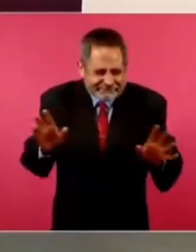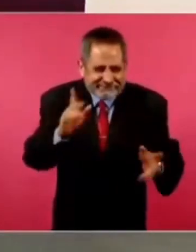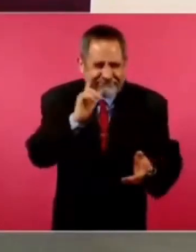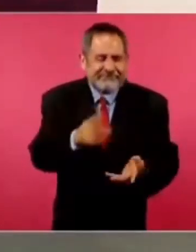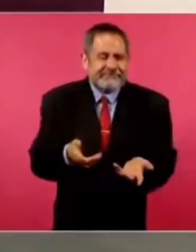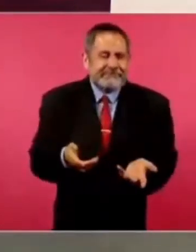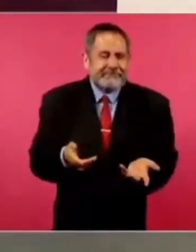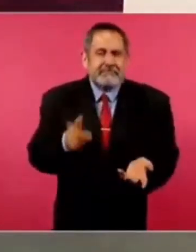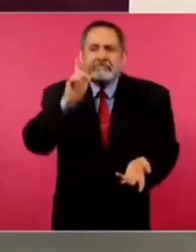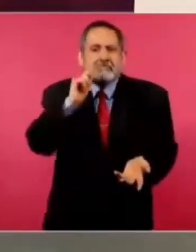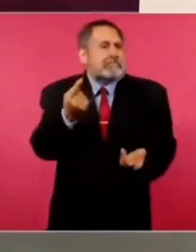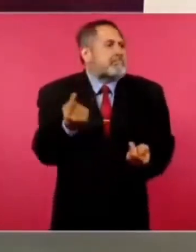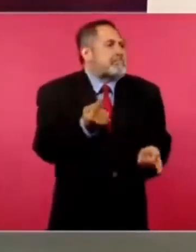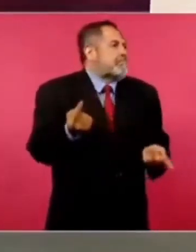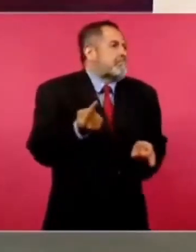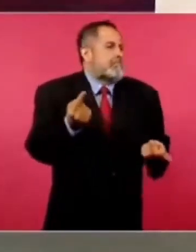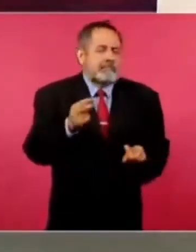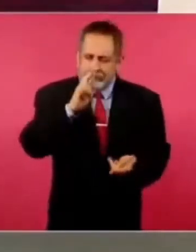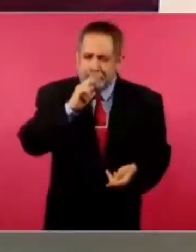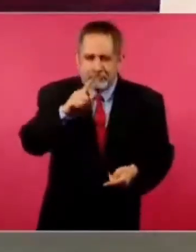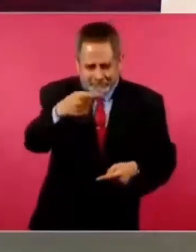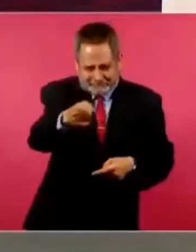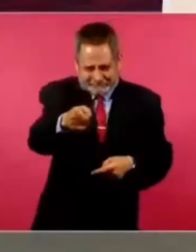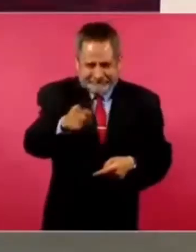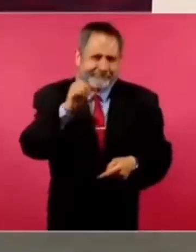Si no, no va a haber tema para mañana.